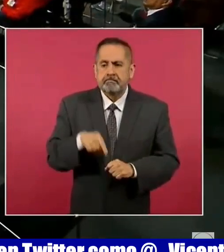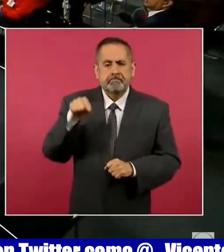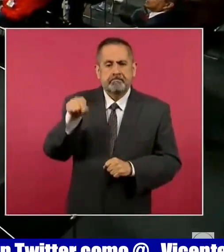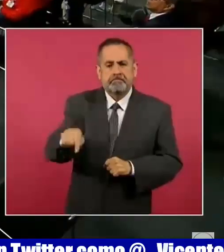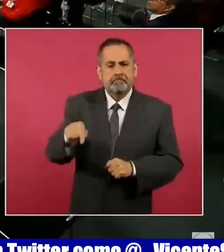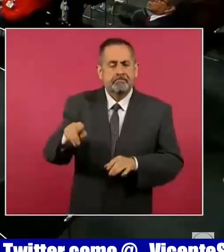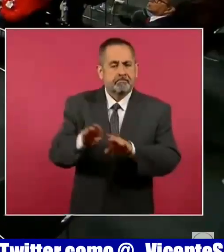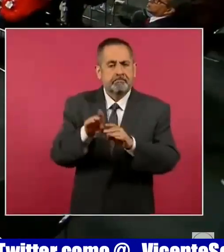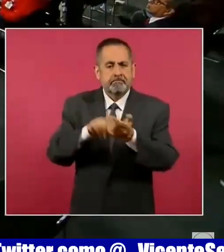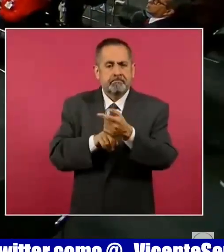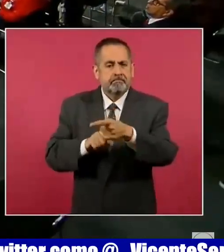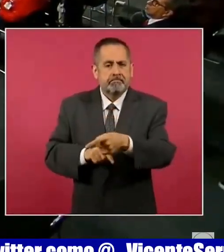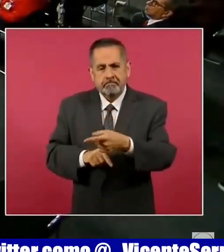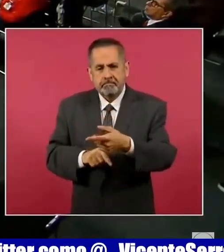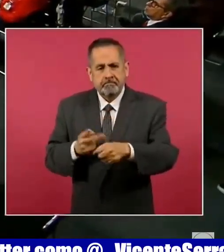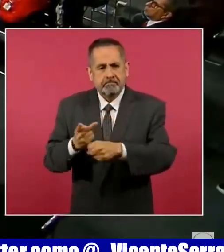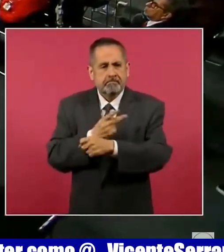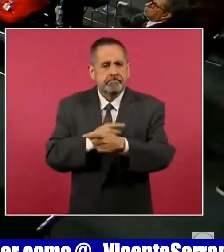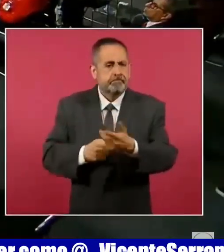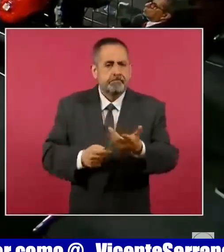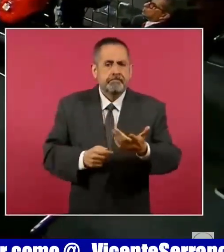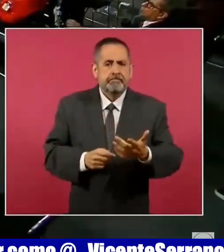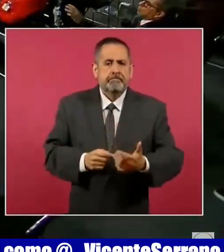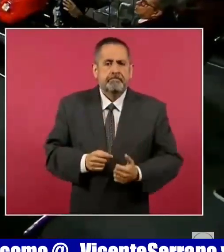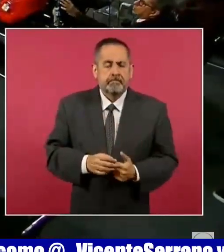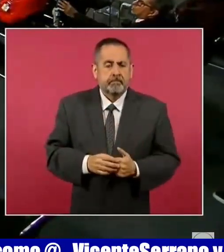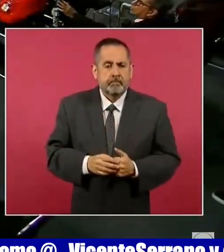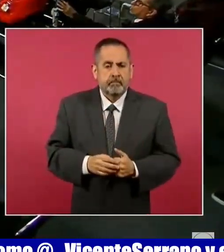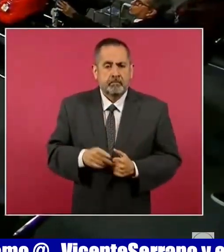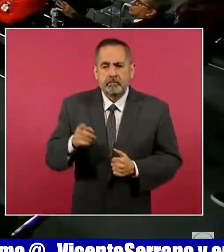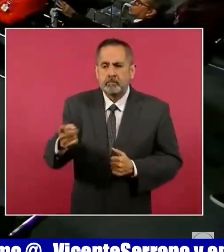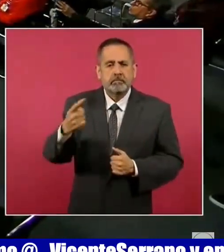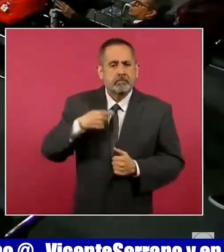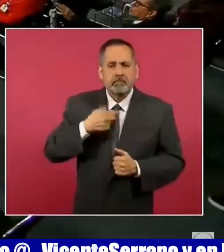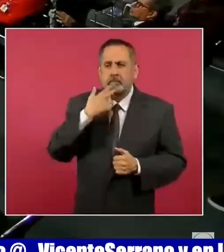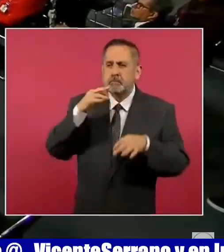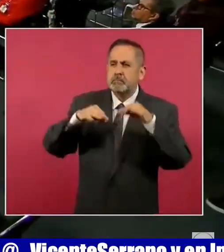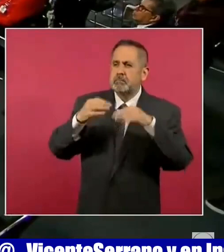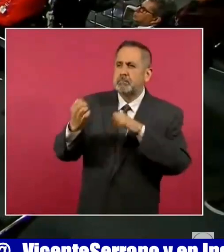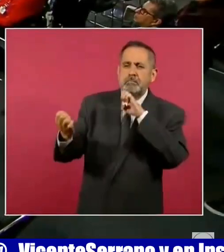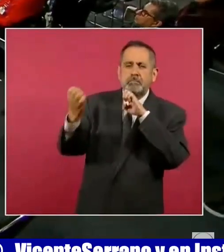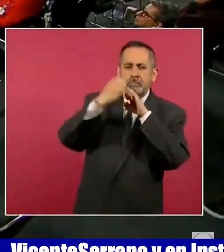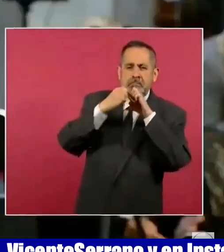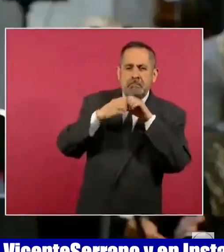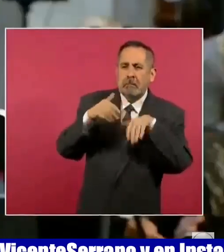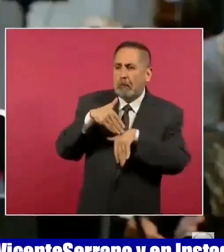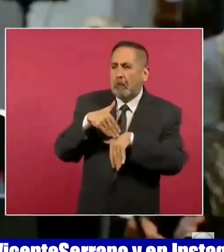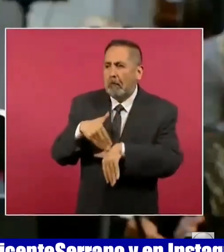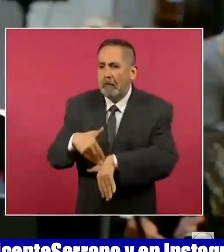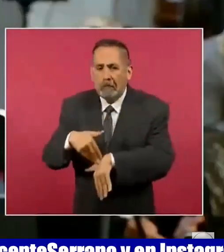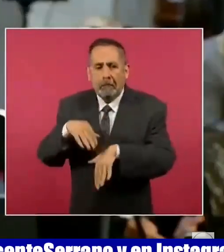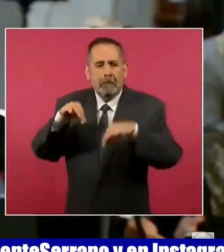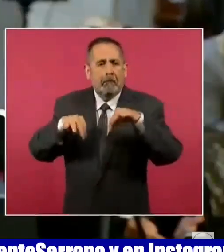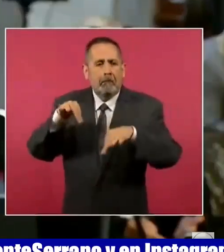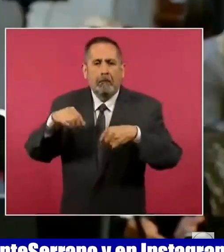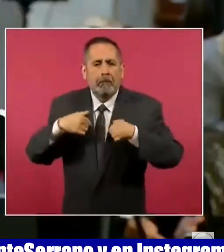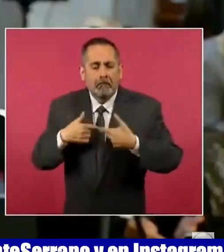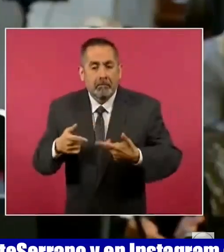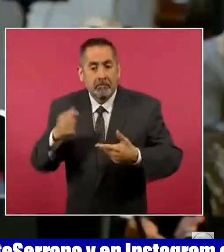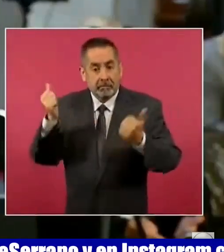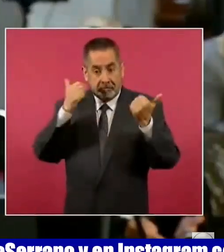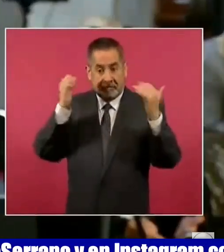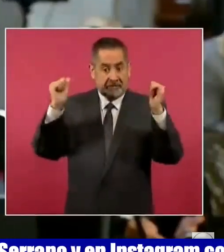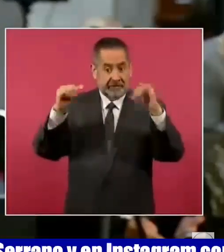pues está manteniendo la huelga de alguna forma, y le cuestionó que pues de dónde saca para mantener a los trabajadores de la huelga.